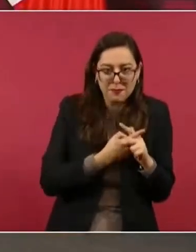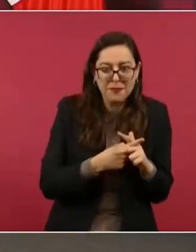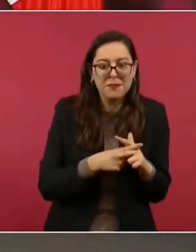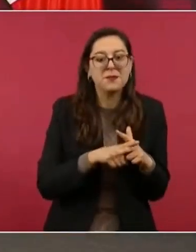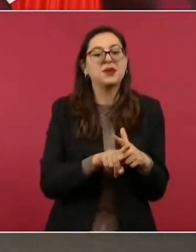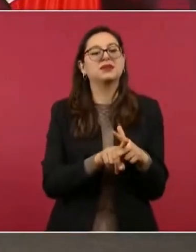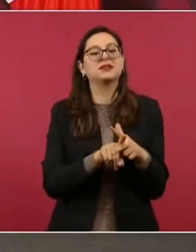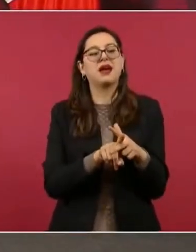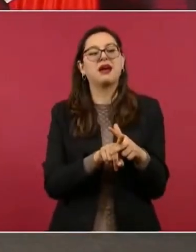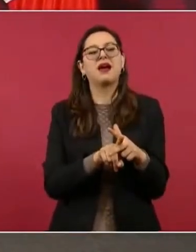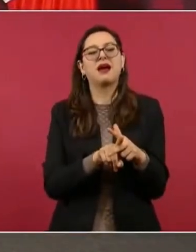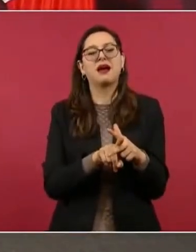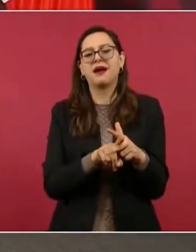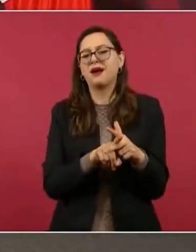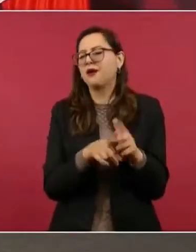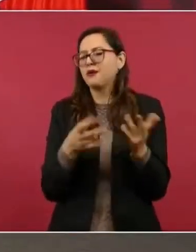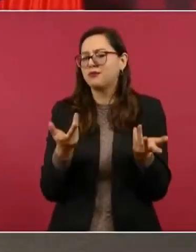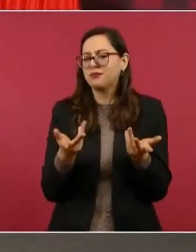lo principal,